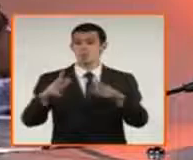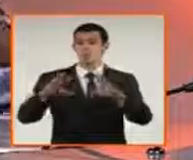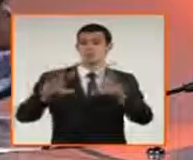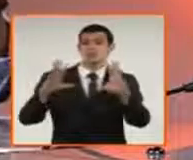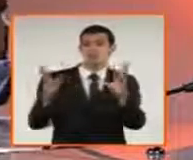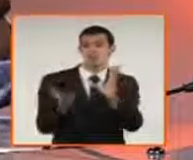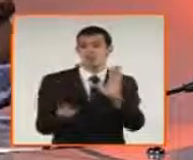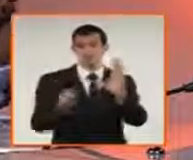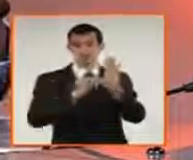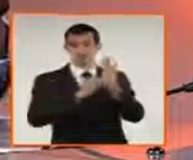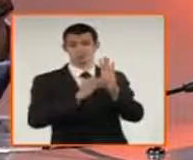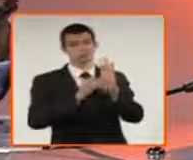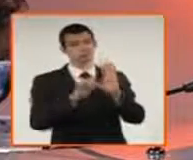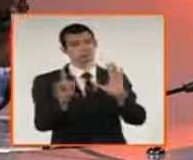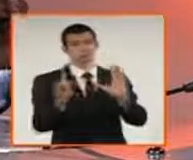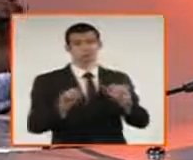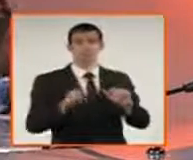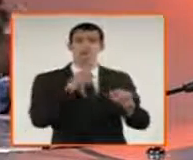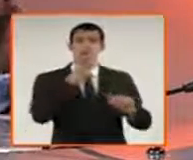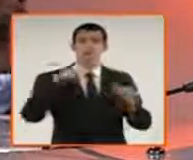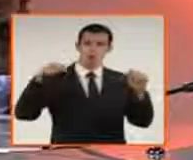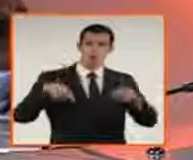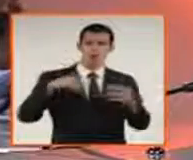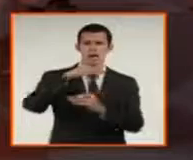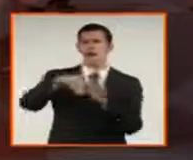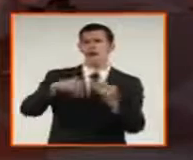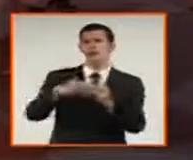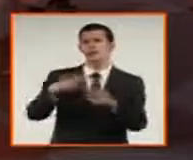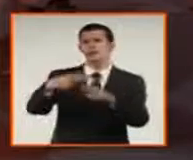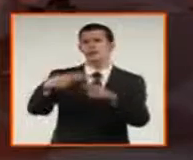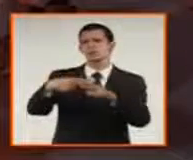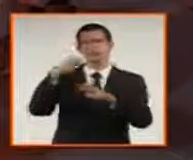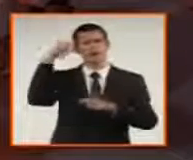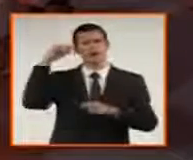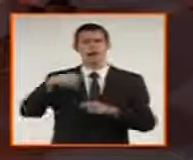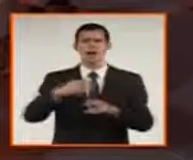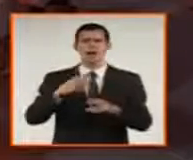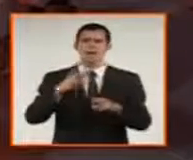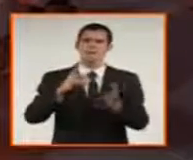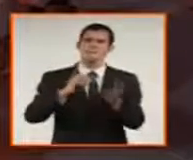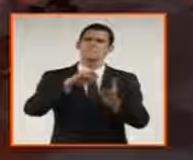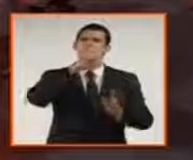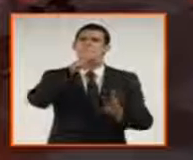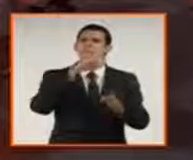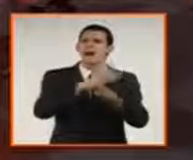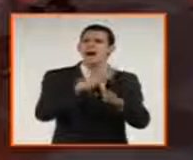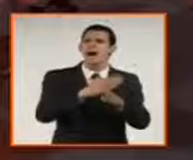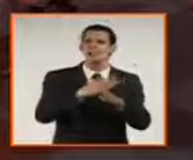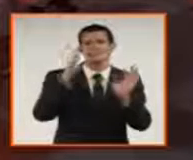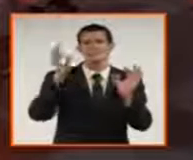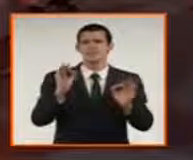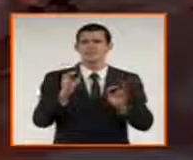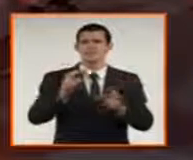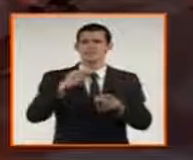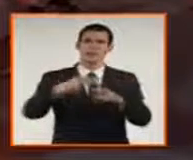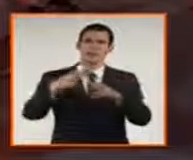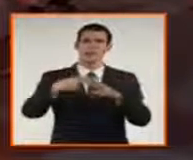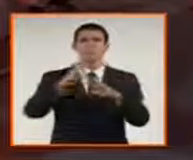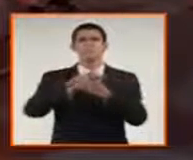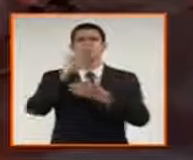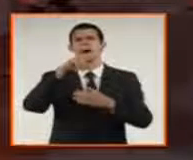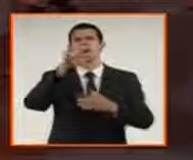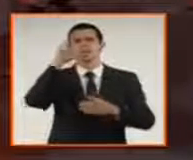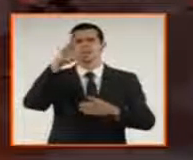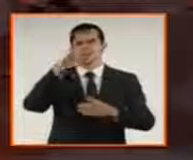ejemplo, hoy tienen otro nombre, ya incluso uno siente temor de decir esa palabra porque es casi peyorativa, ¿no? A pesar de